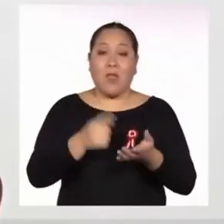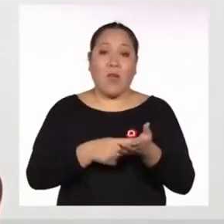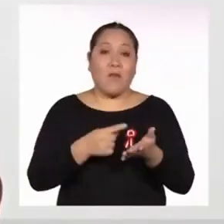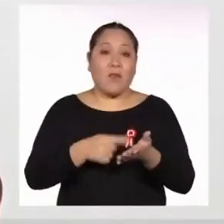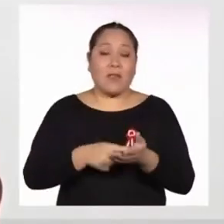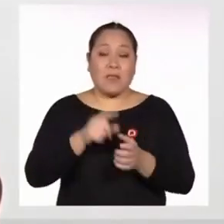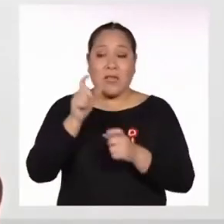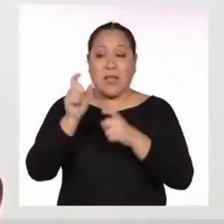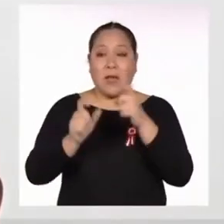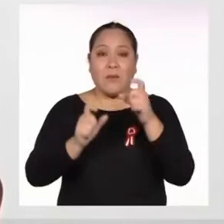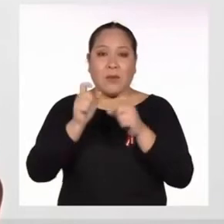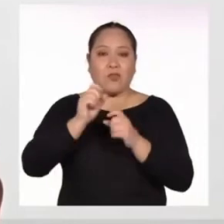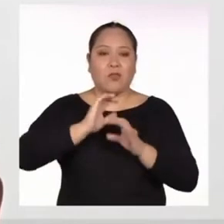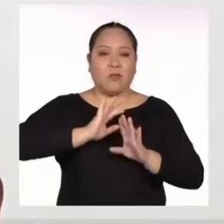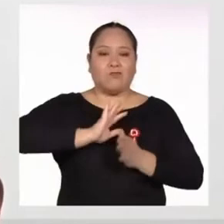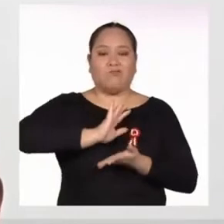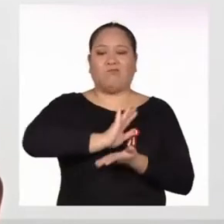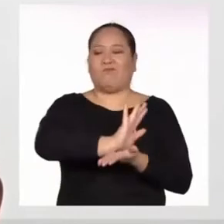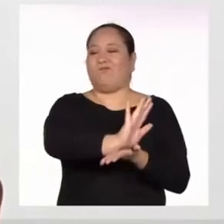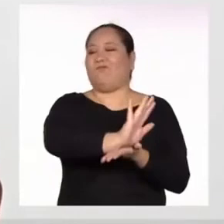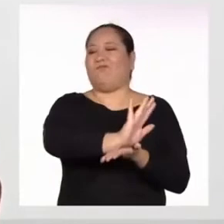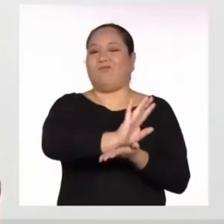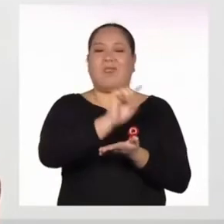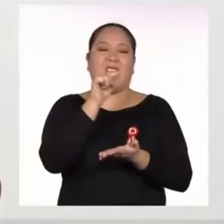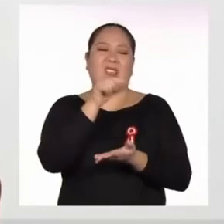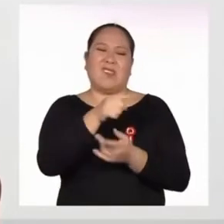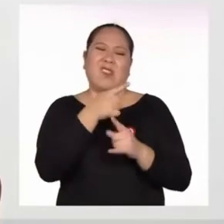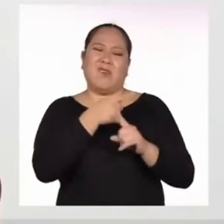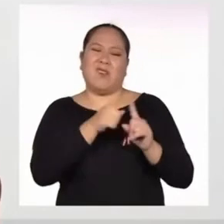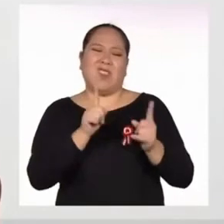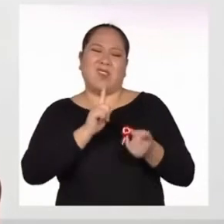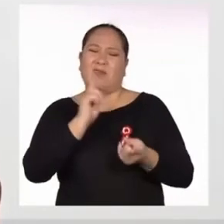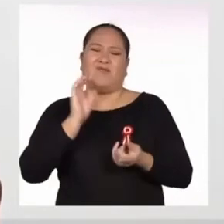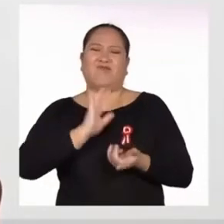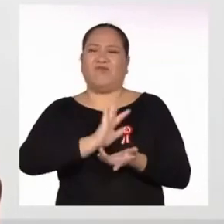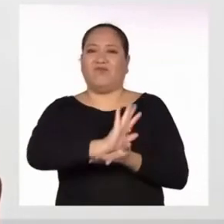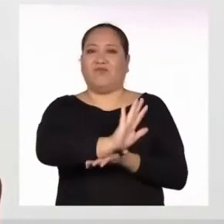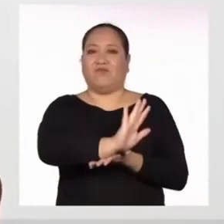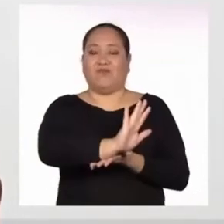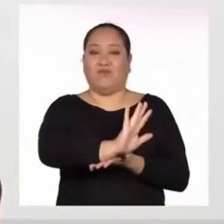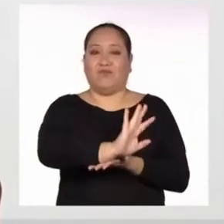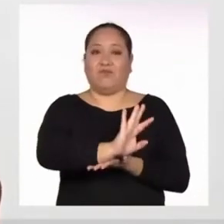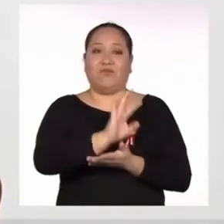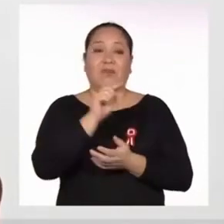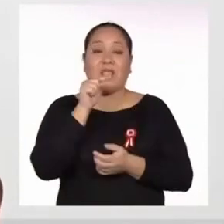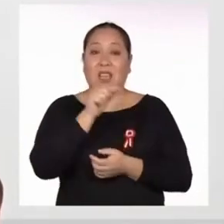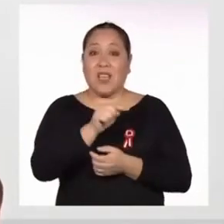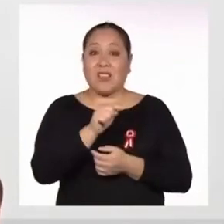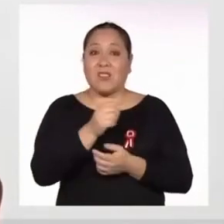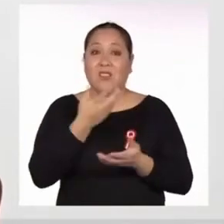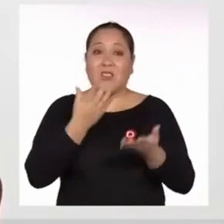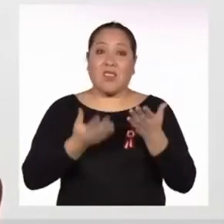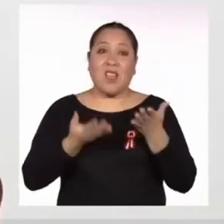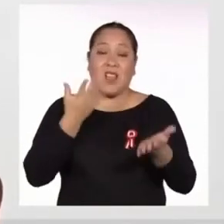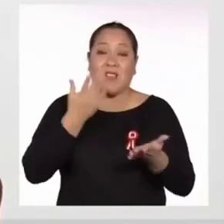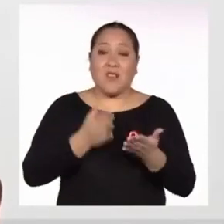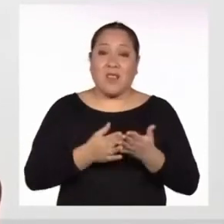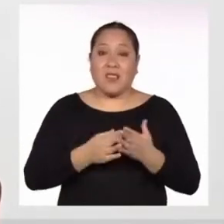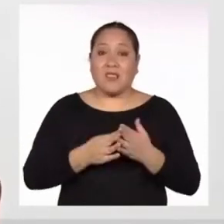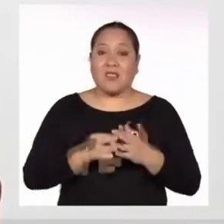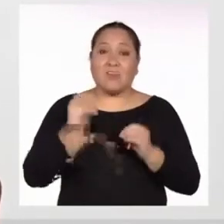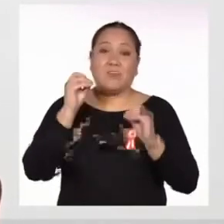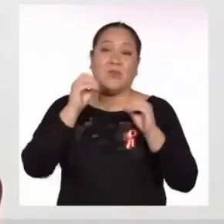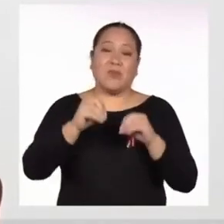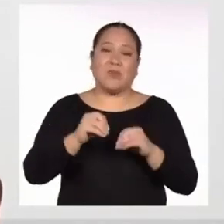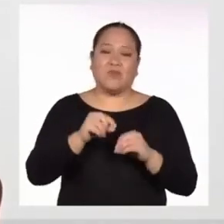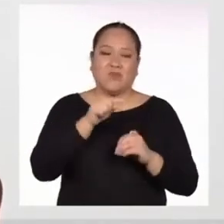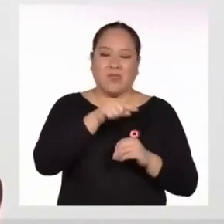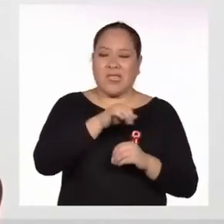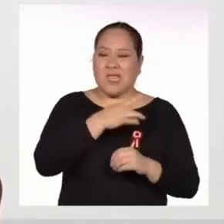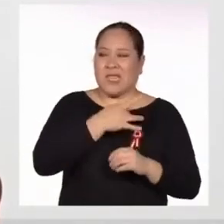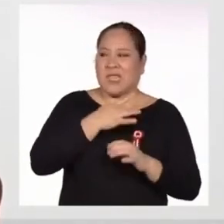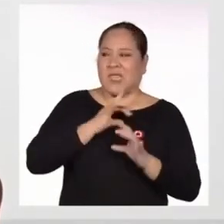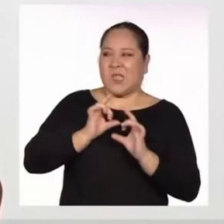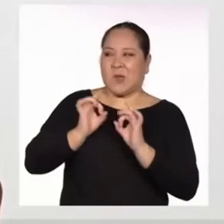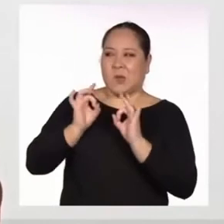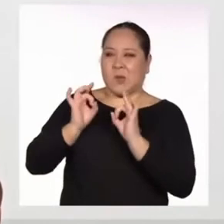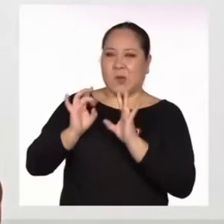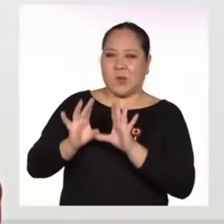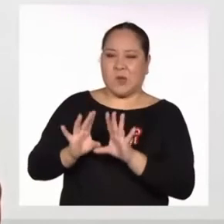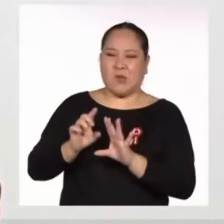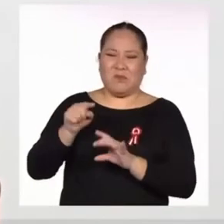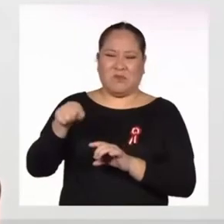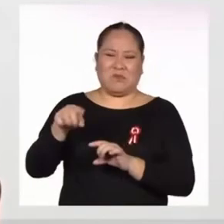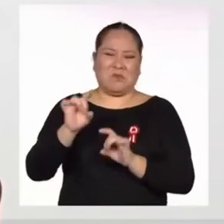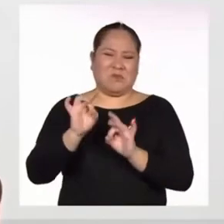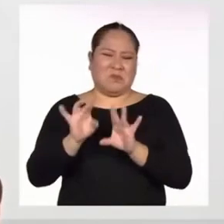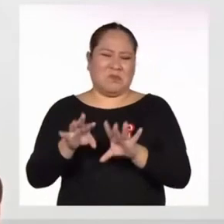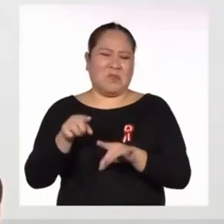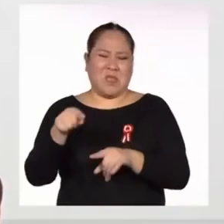humano rechaza lo que es distinto a él eso puede hacer que se genere odios hacia lo que puede